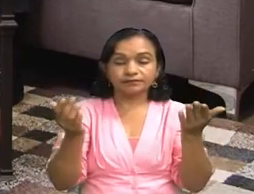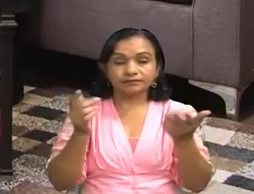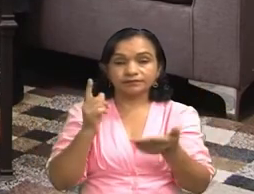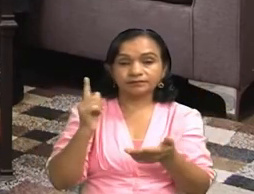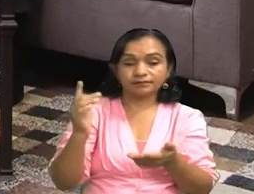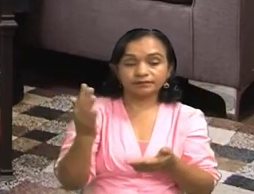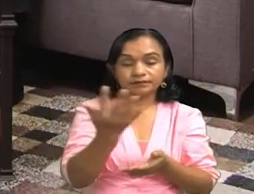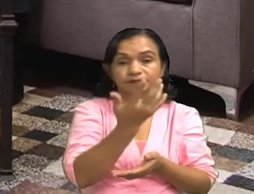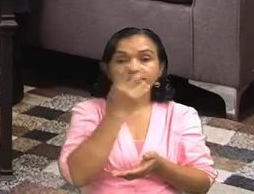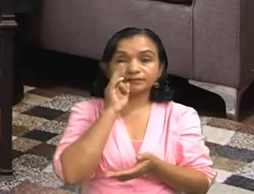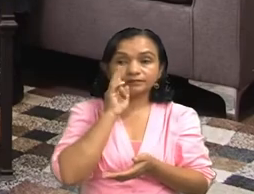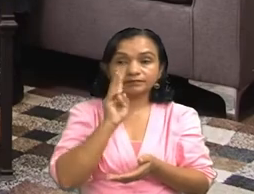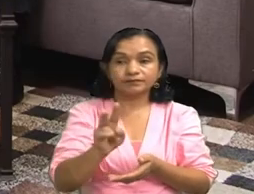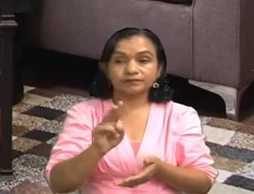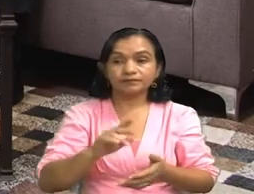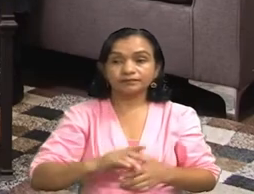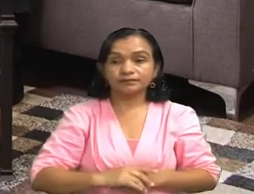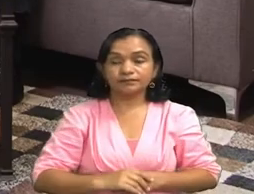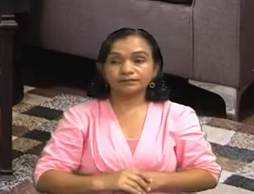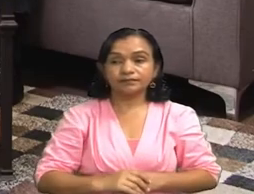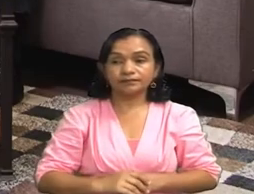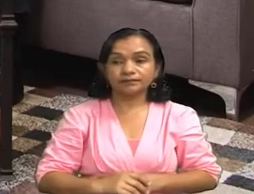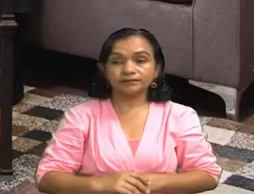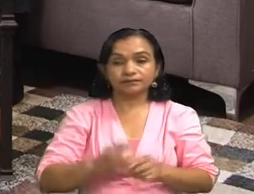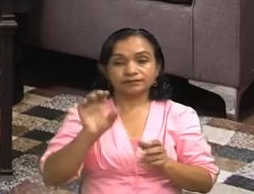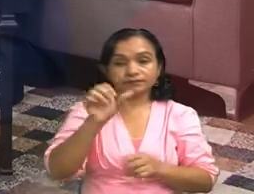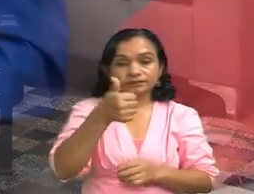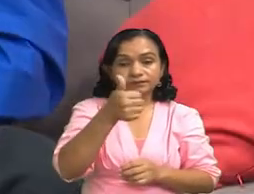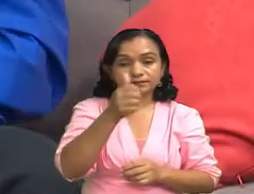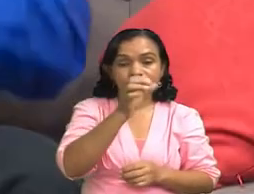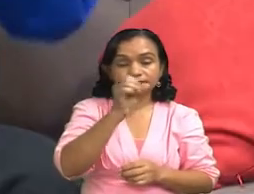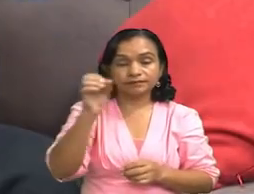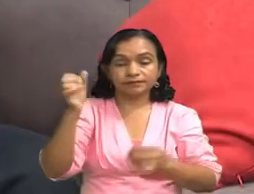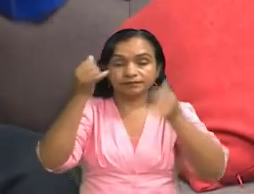eso. Subamos 600 redes.